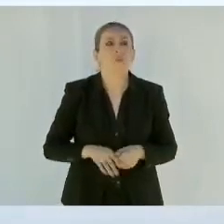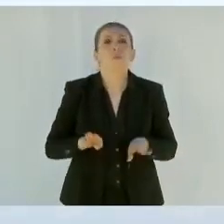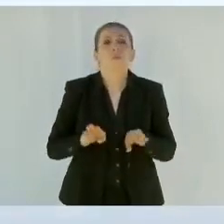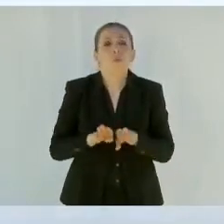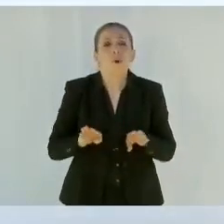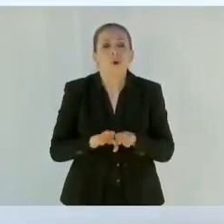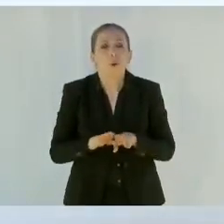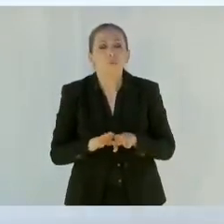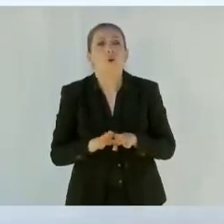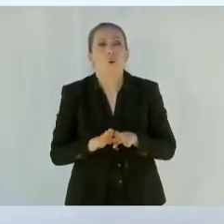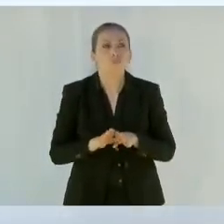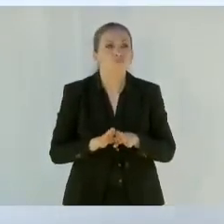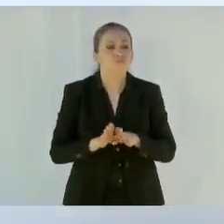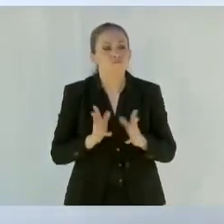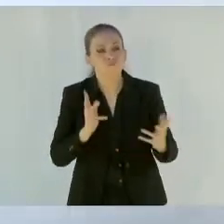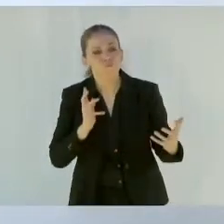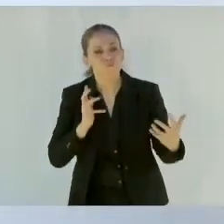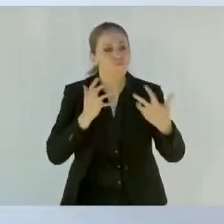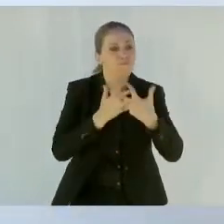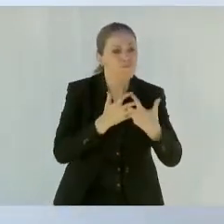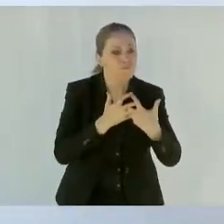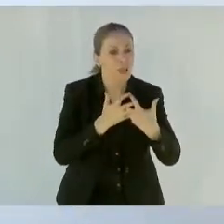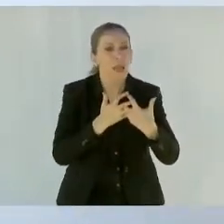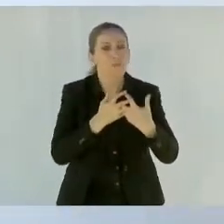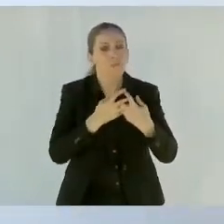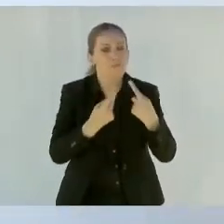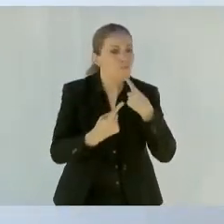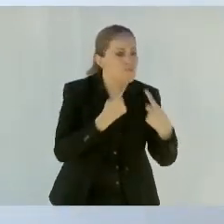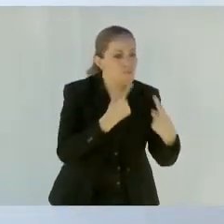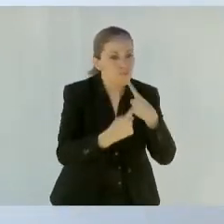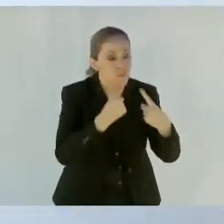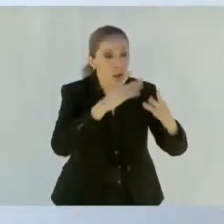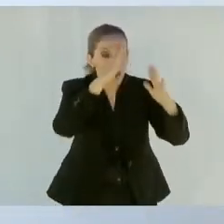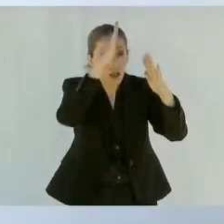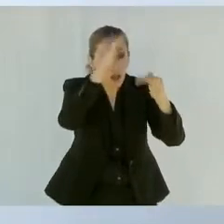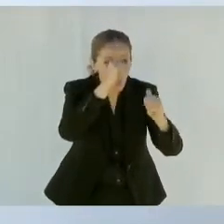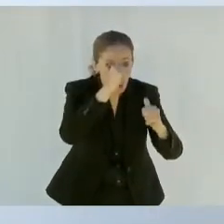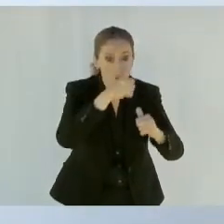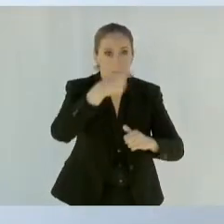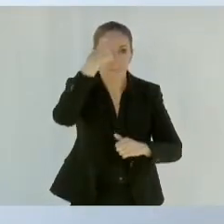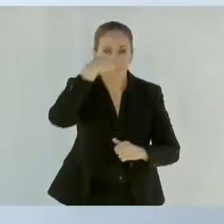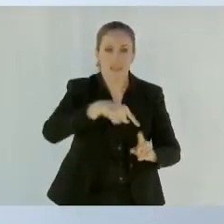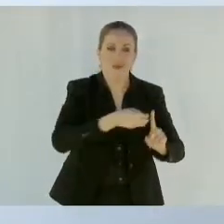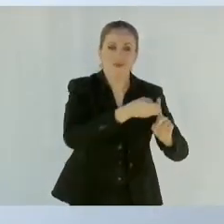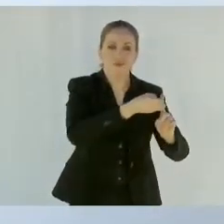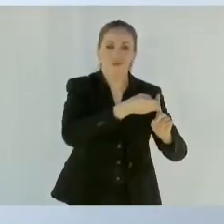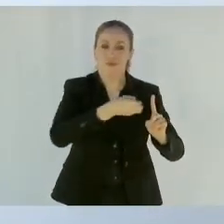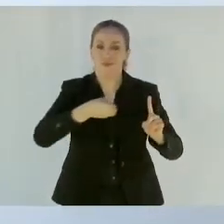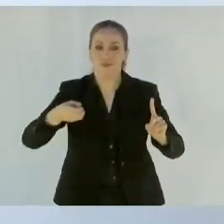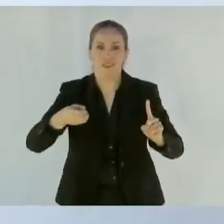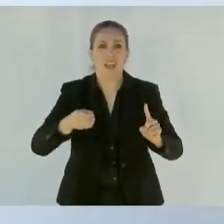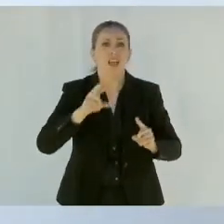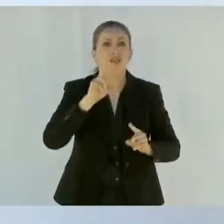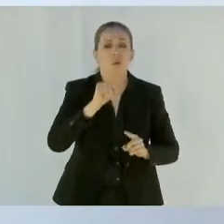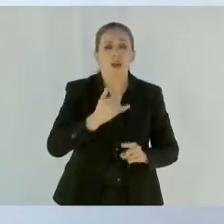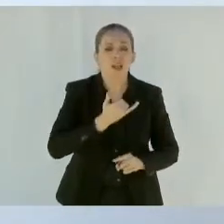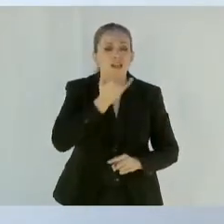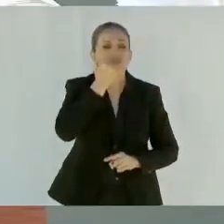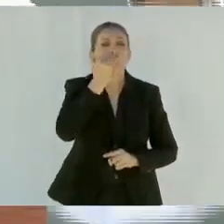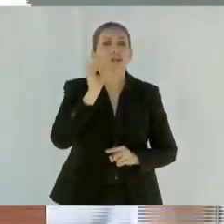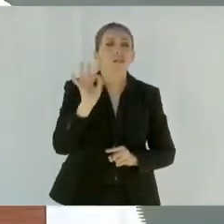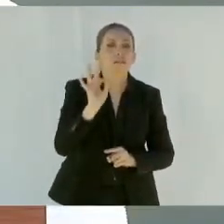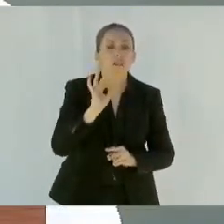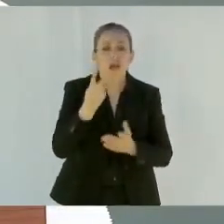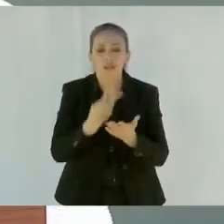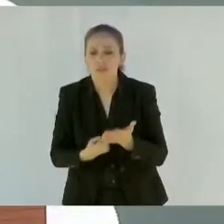integramos para que no haya duplicidades, que haya orden. Es decir, si ya